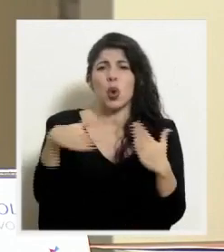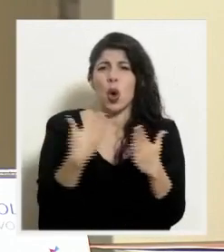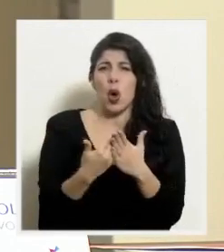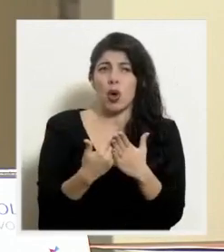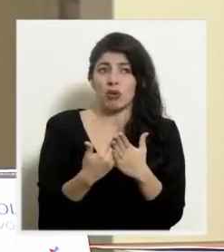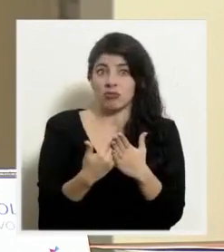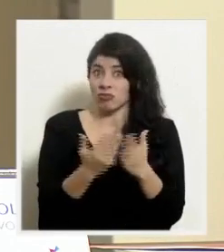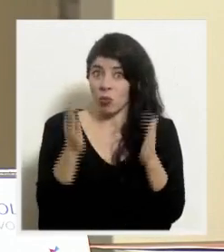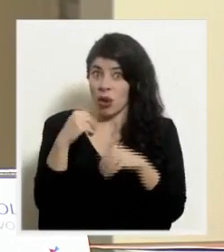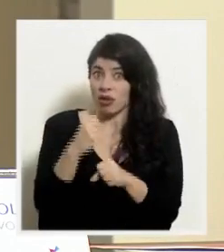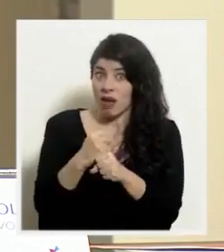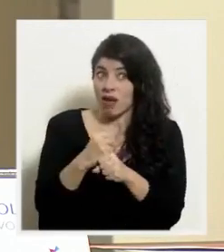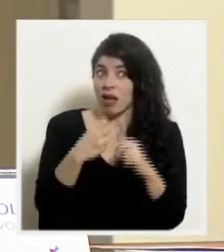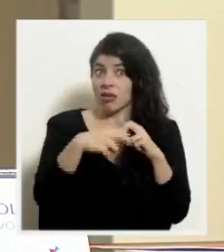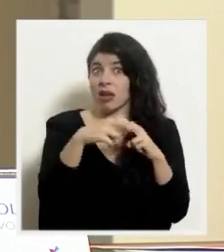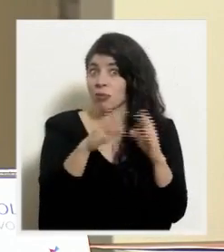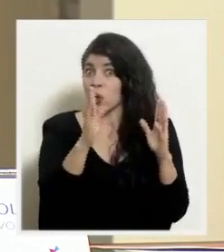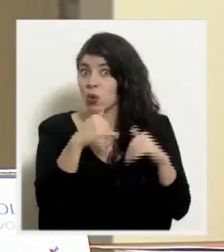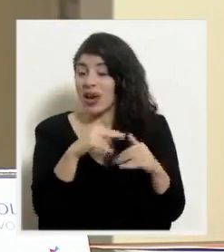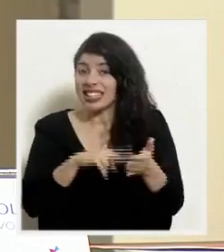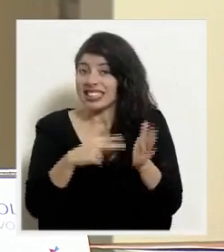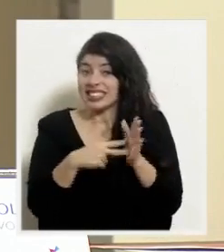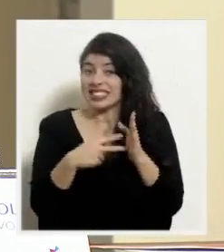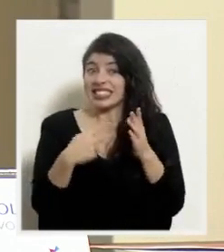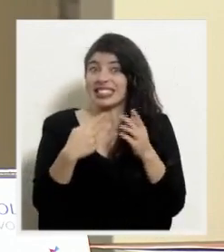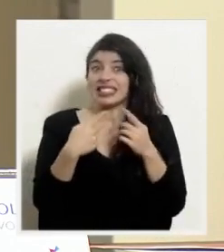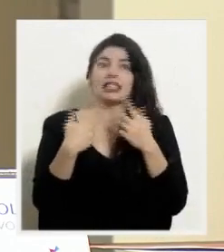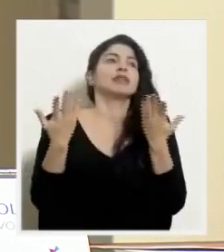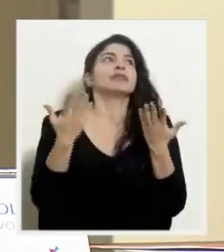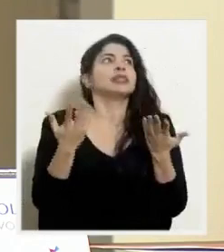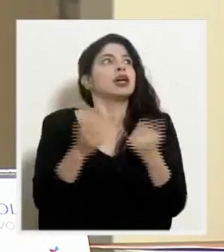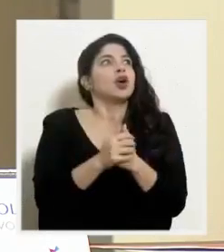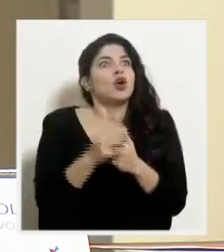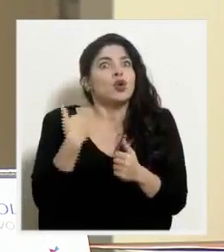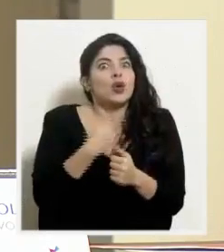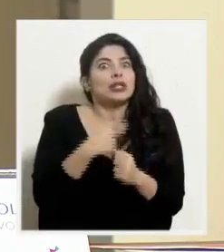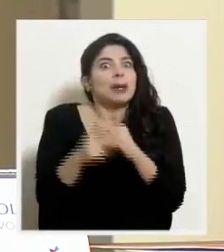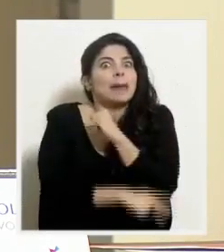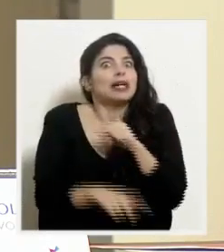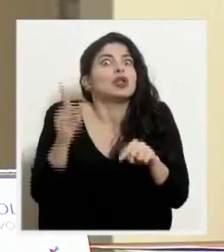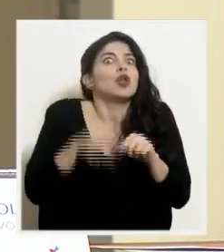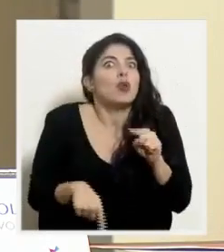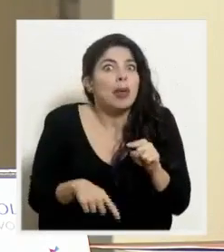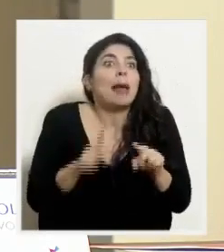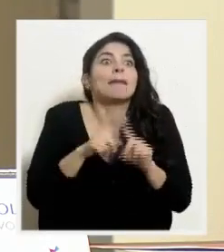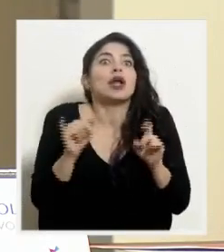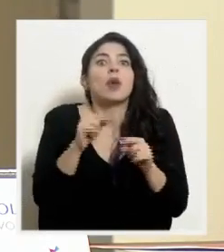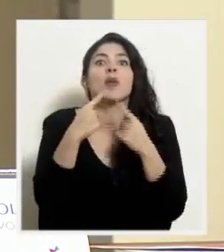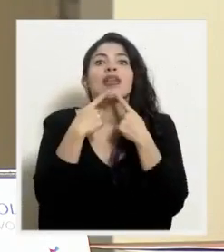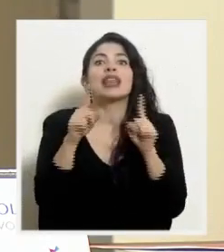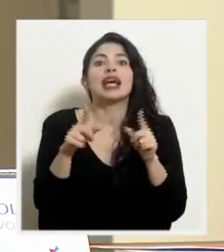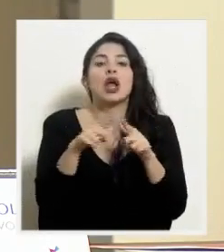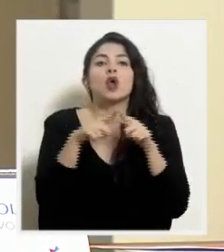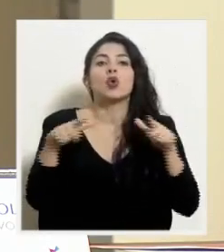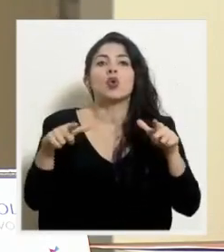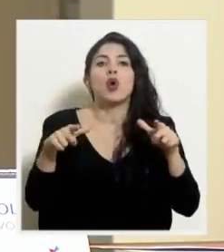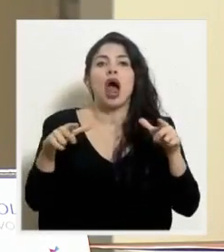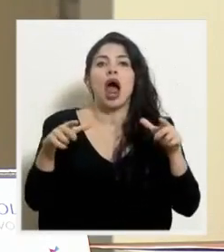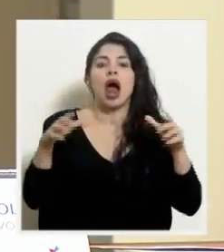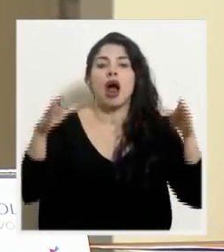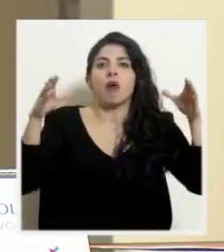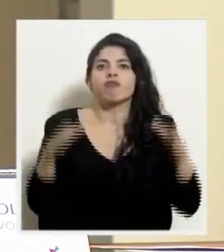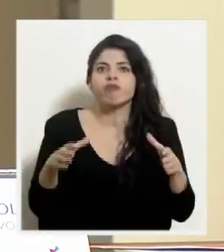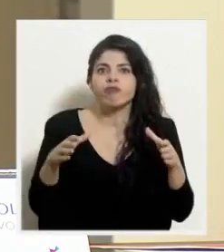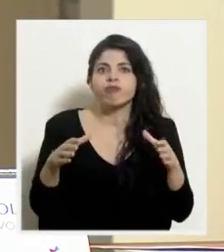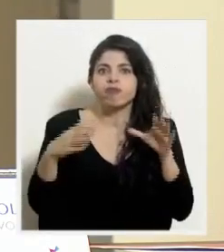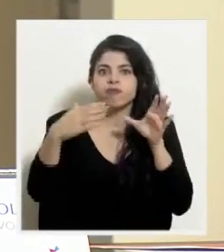No hay trabajo, no hay movilización, es declarar, perdonen, nuestro país no puede hacer eso, pero es declarar una zona de sitio. Decir que aquí